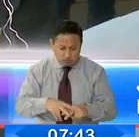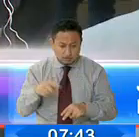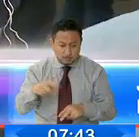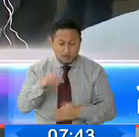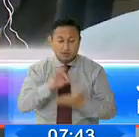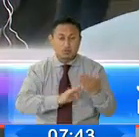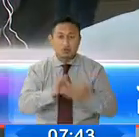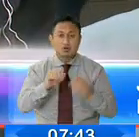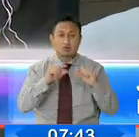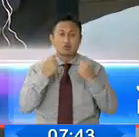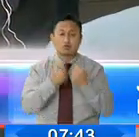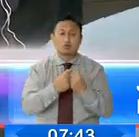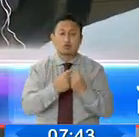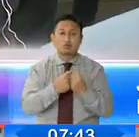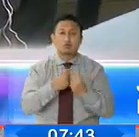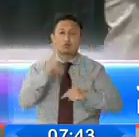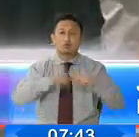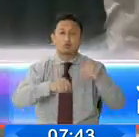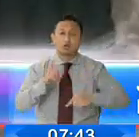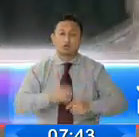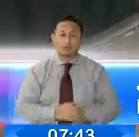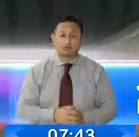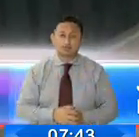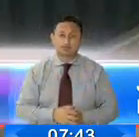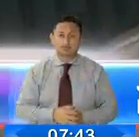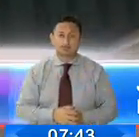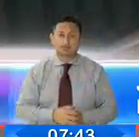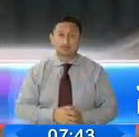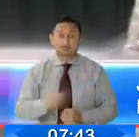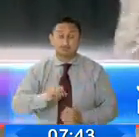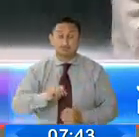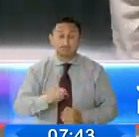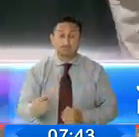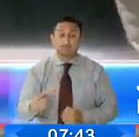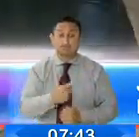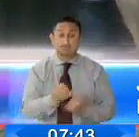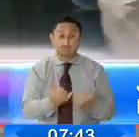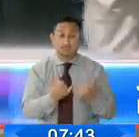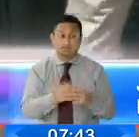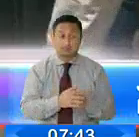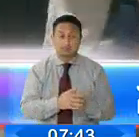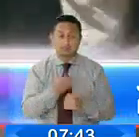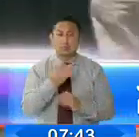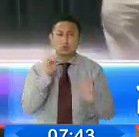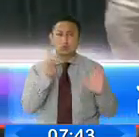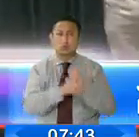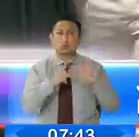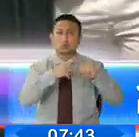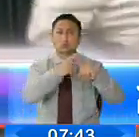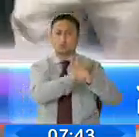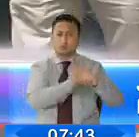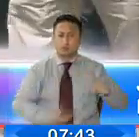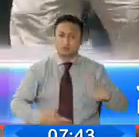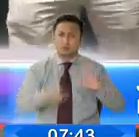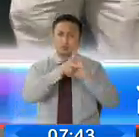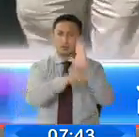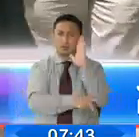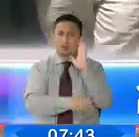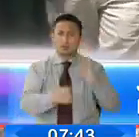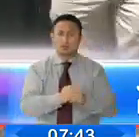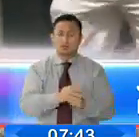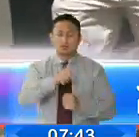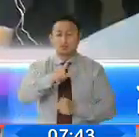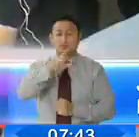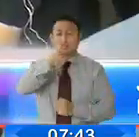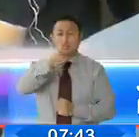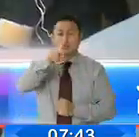al movimiento Amigo. Precisamente, es hacia dónde va dirigida la denuncia del expresidente del Parlamento Andino,